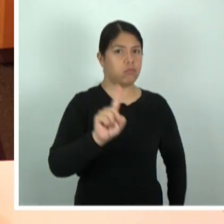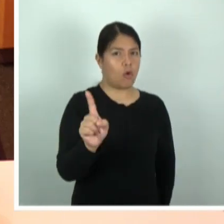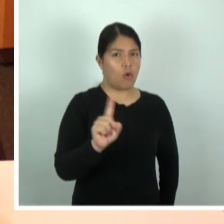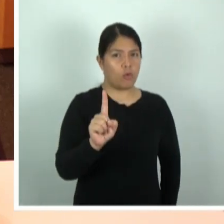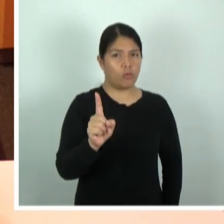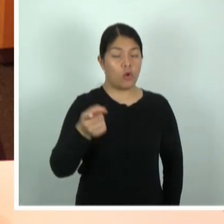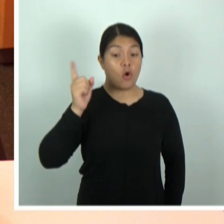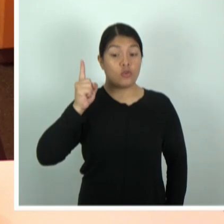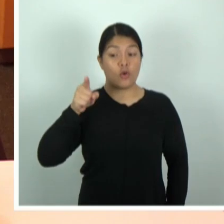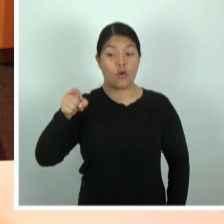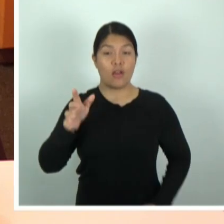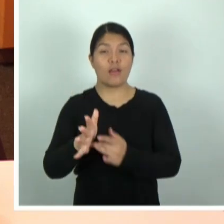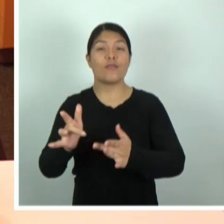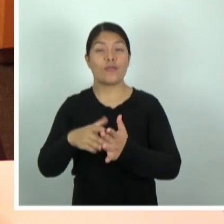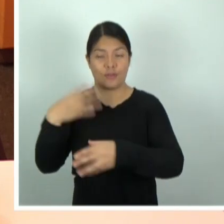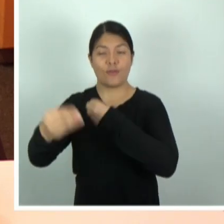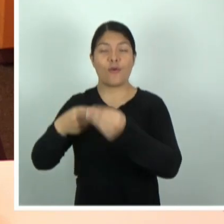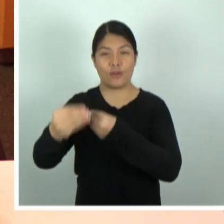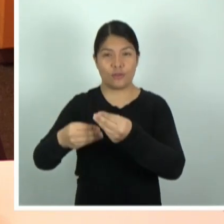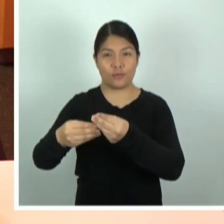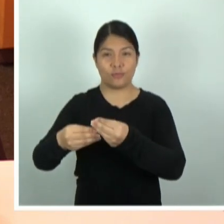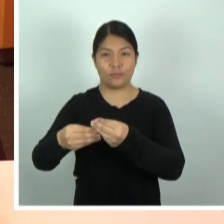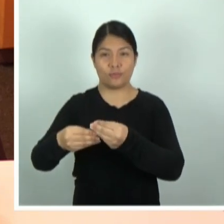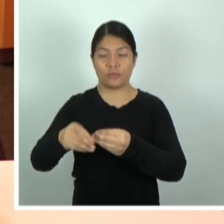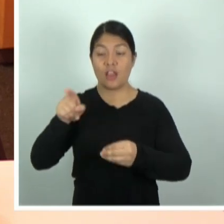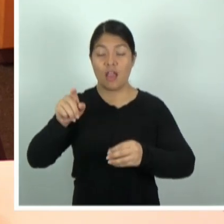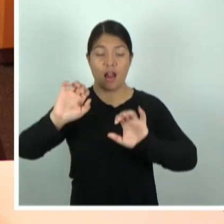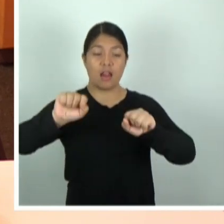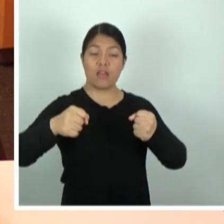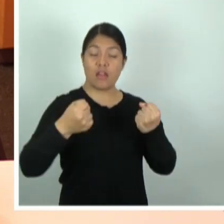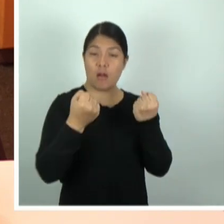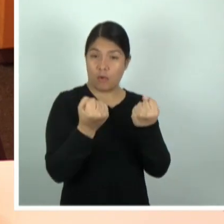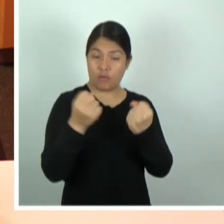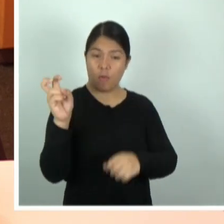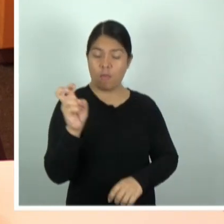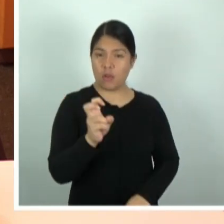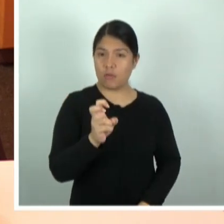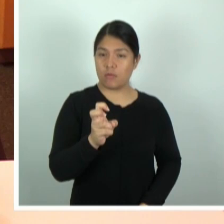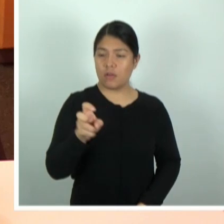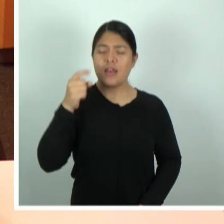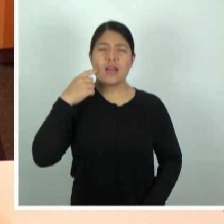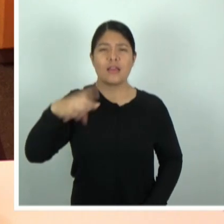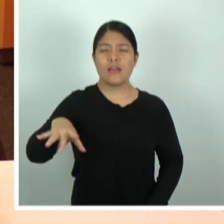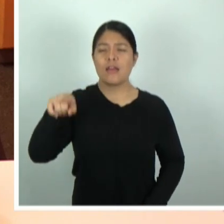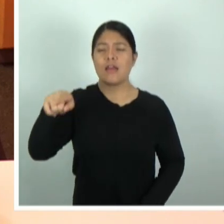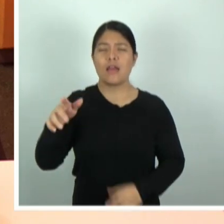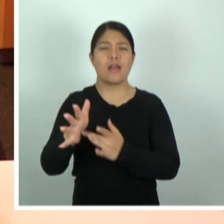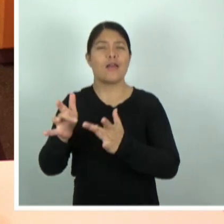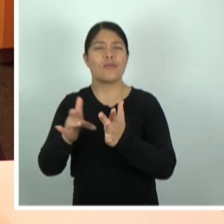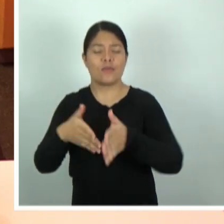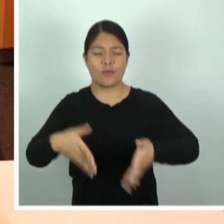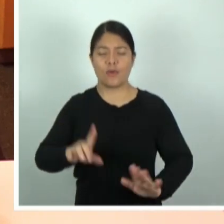por lo que Él hizo. La salvación viene de una persona, Jesucristo, el Hijo de Dios. El